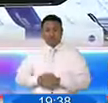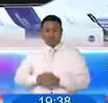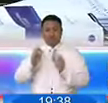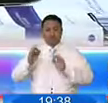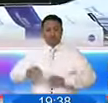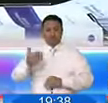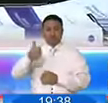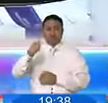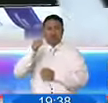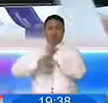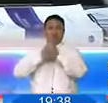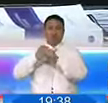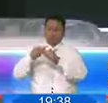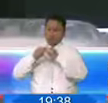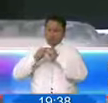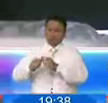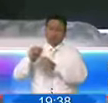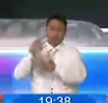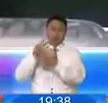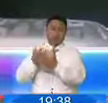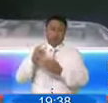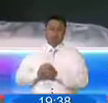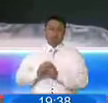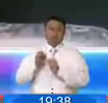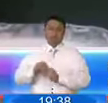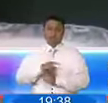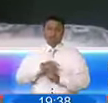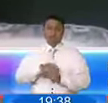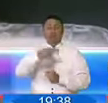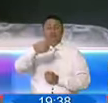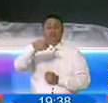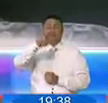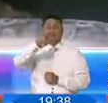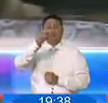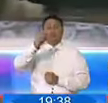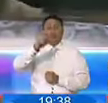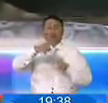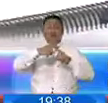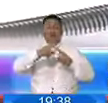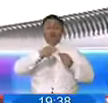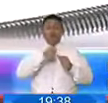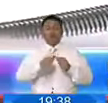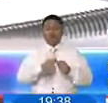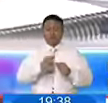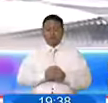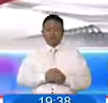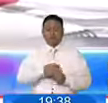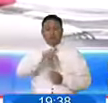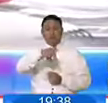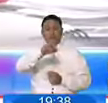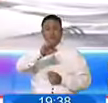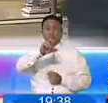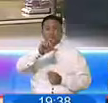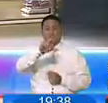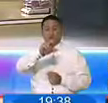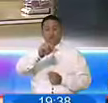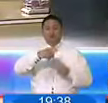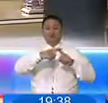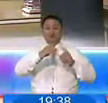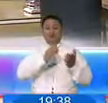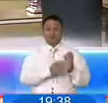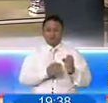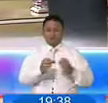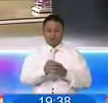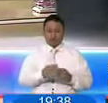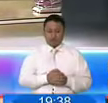sentencia de 10 años de chiriboga y también se aplicó penas a un home ahora ex tesorero de la federal y a pedro vera ex contador en la audiencia